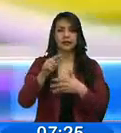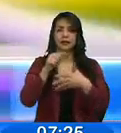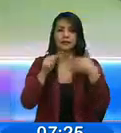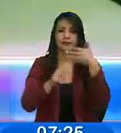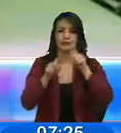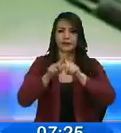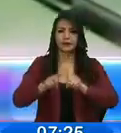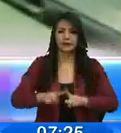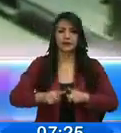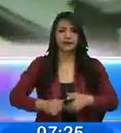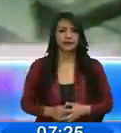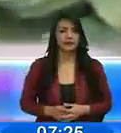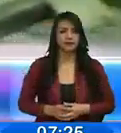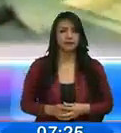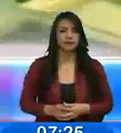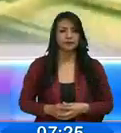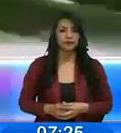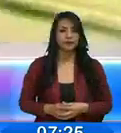distintas, representando un